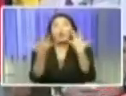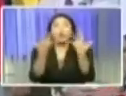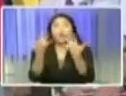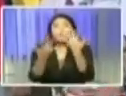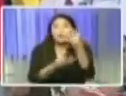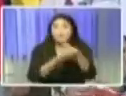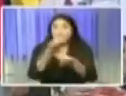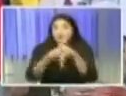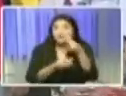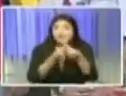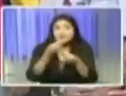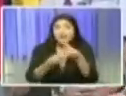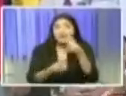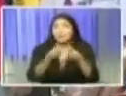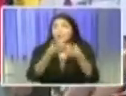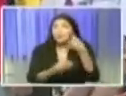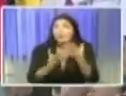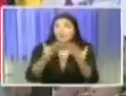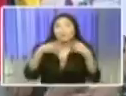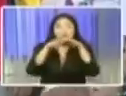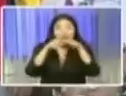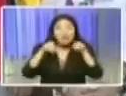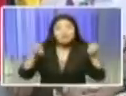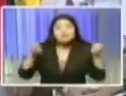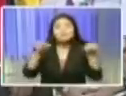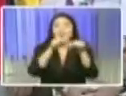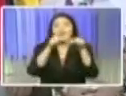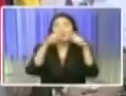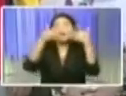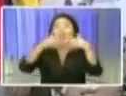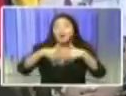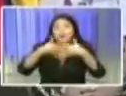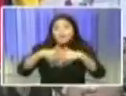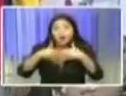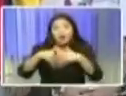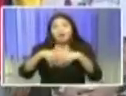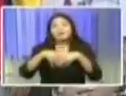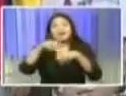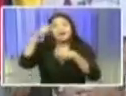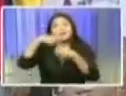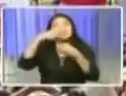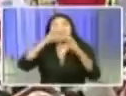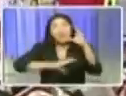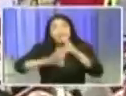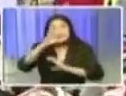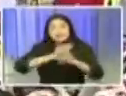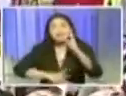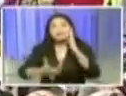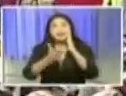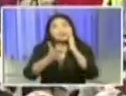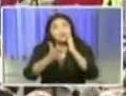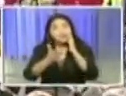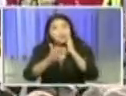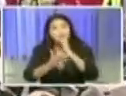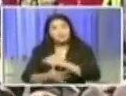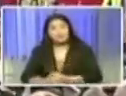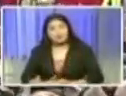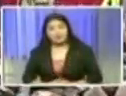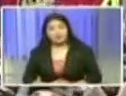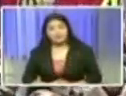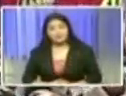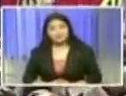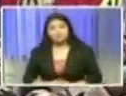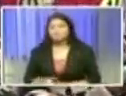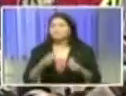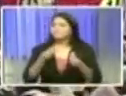manos del producto, de la tierra, de la fábrica, de la ciencia, de la tecnología.